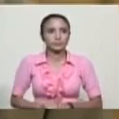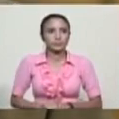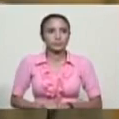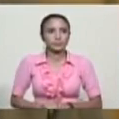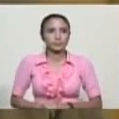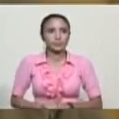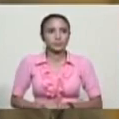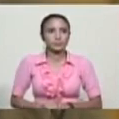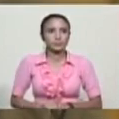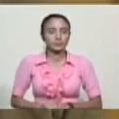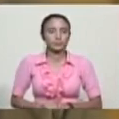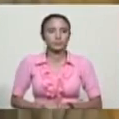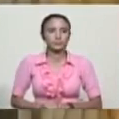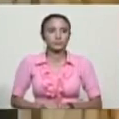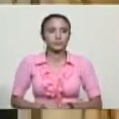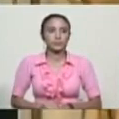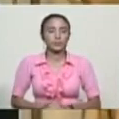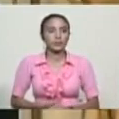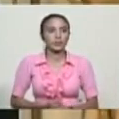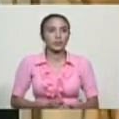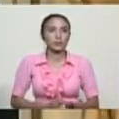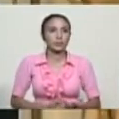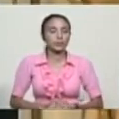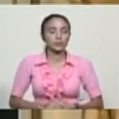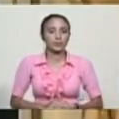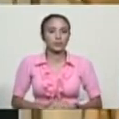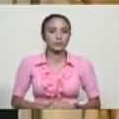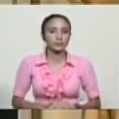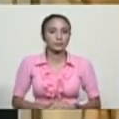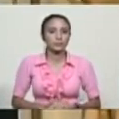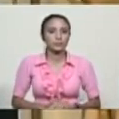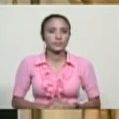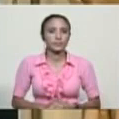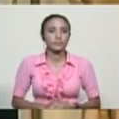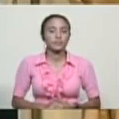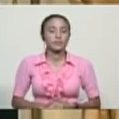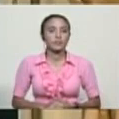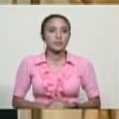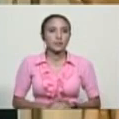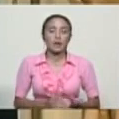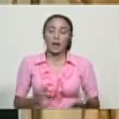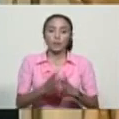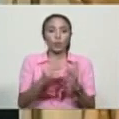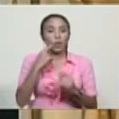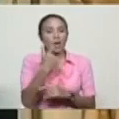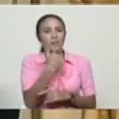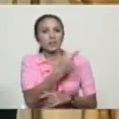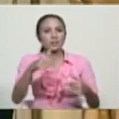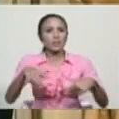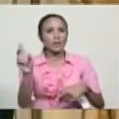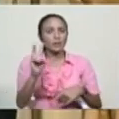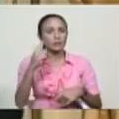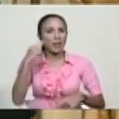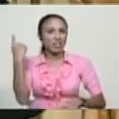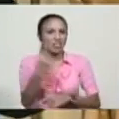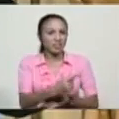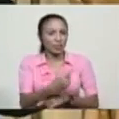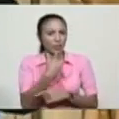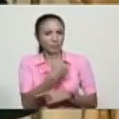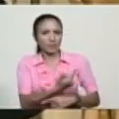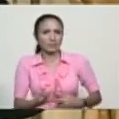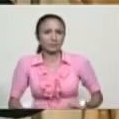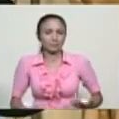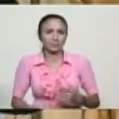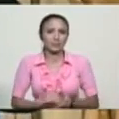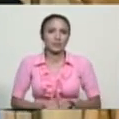Pretender repetir mil veces Venezuela dictadura, Venezuela dictadura, Venezuela dictadura. Y hay quienes declaran